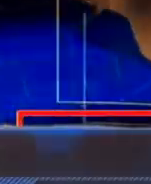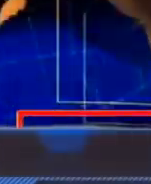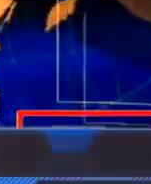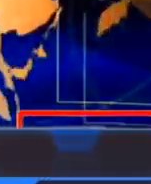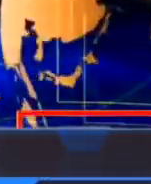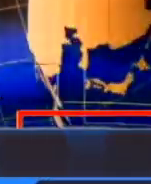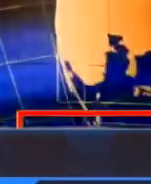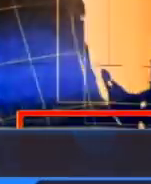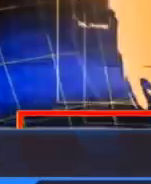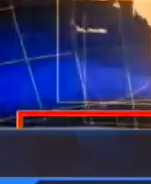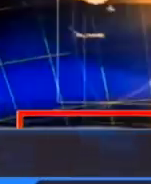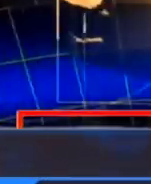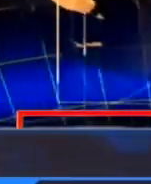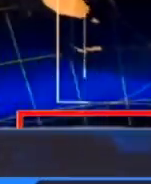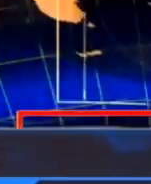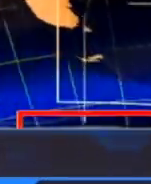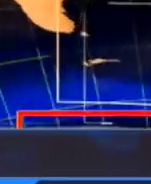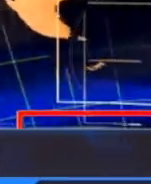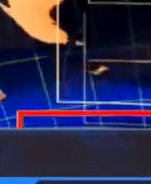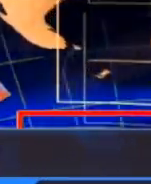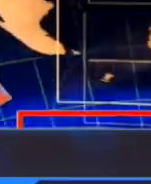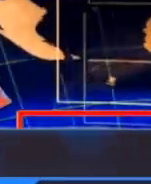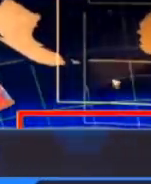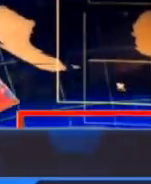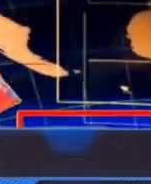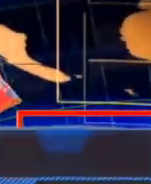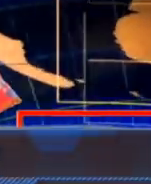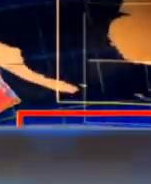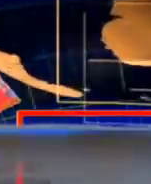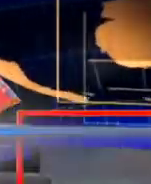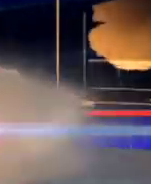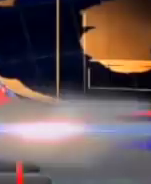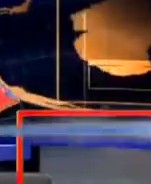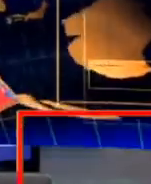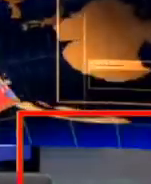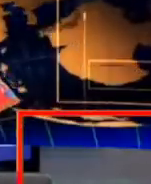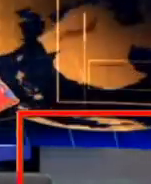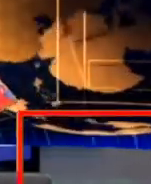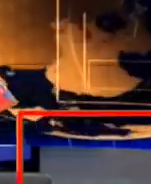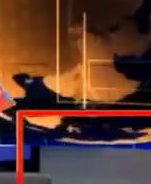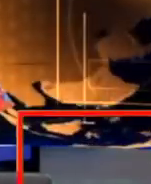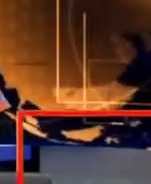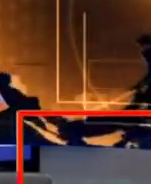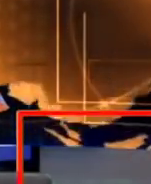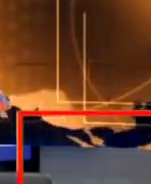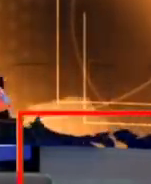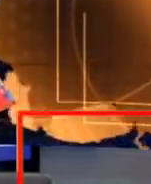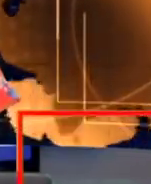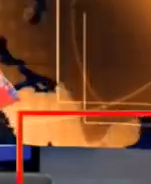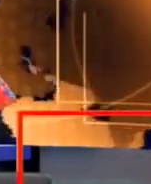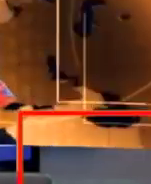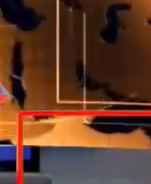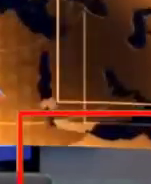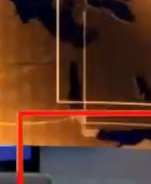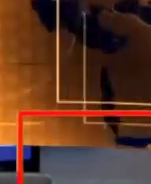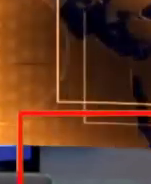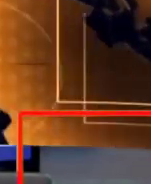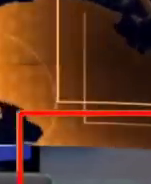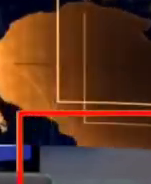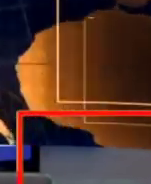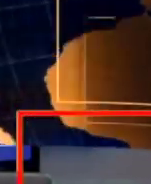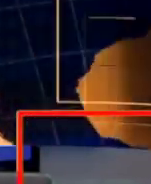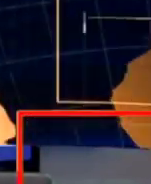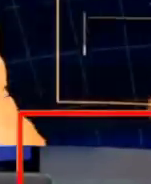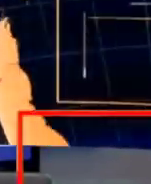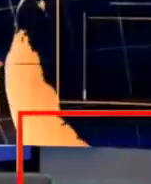amigos, yo soy Carolina García y los invito a suscribirse en Patria 24/7 y activar la campanita de las notificaciones. Vamos comenzando con la